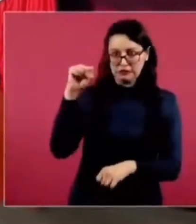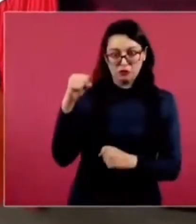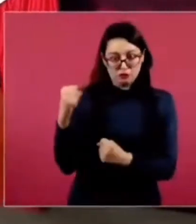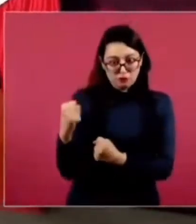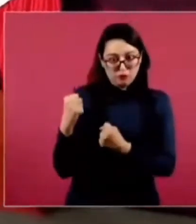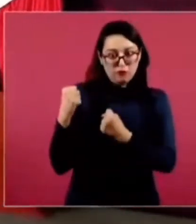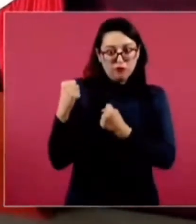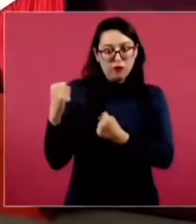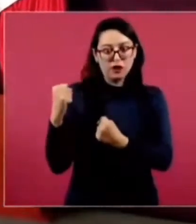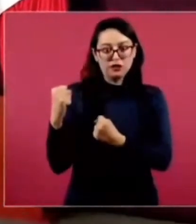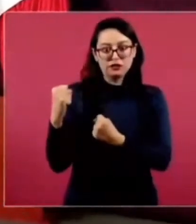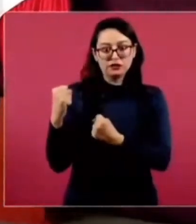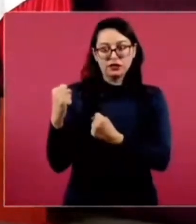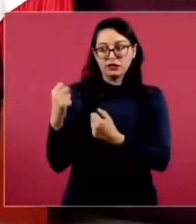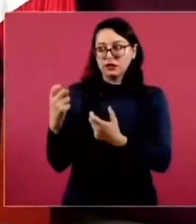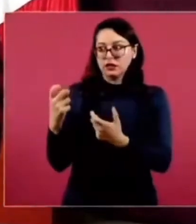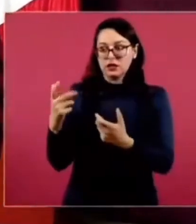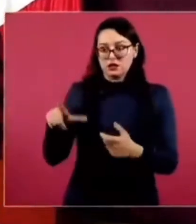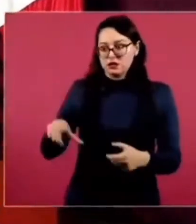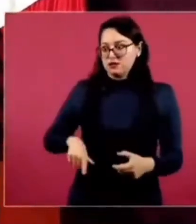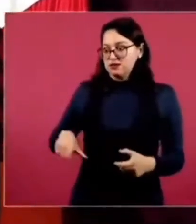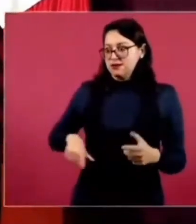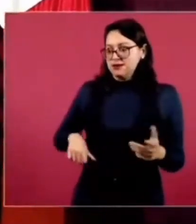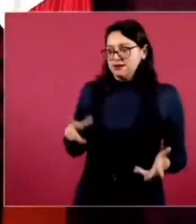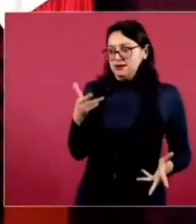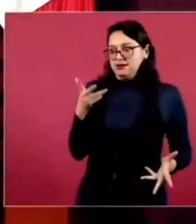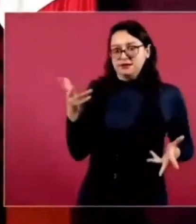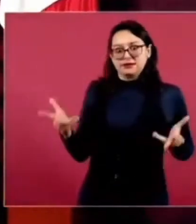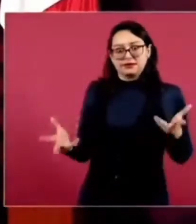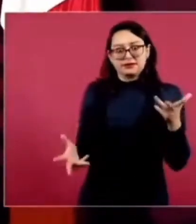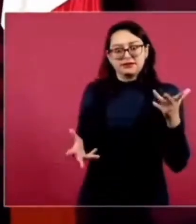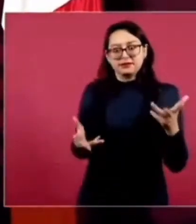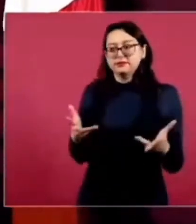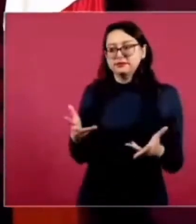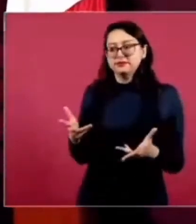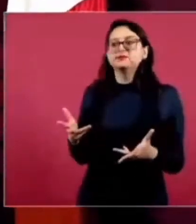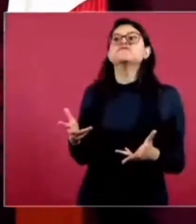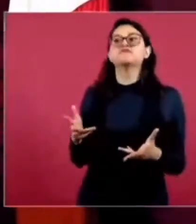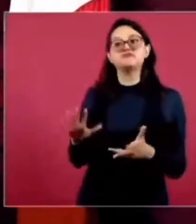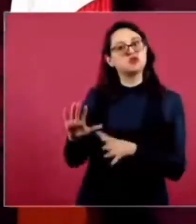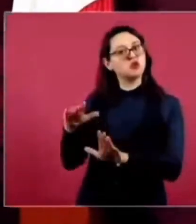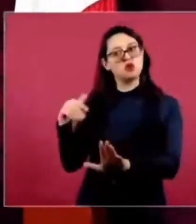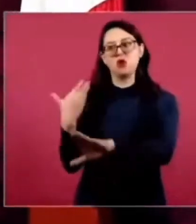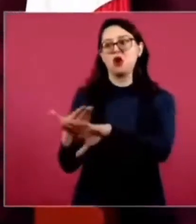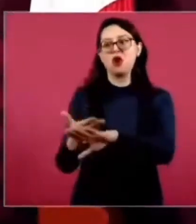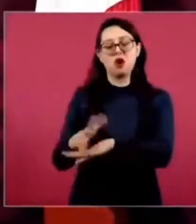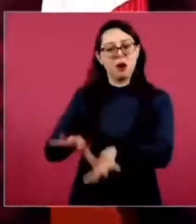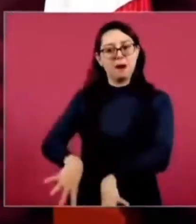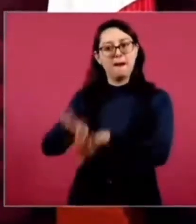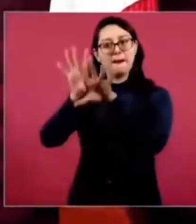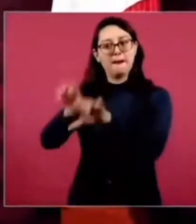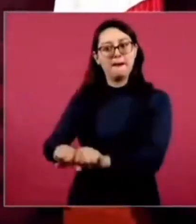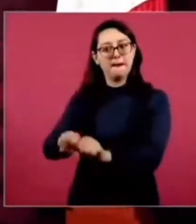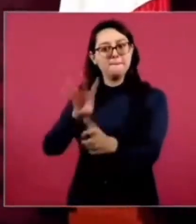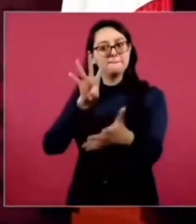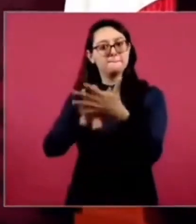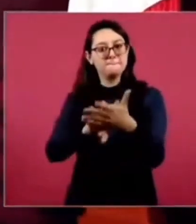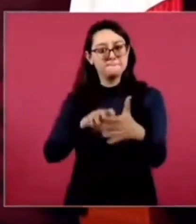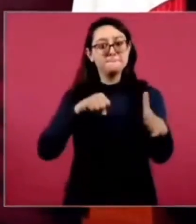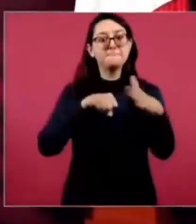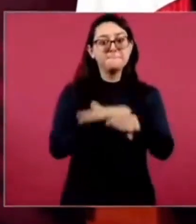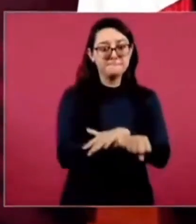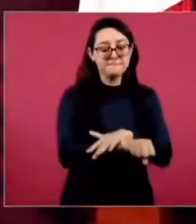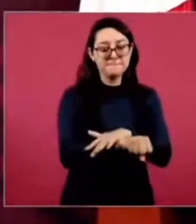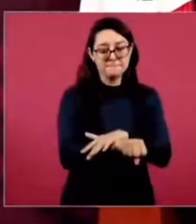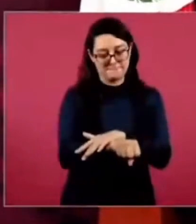sindicato, lo encarcelan. Vallejo estuvo en la cárcel, como también fue a la